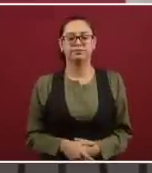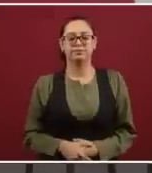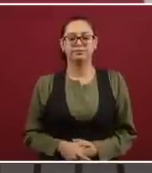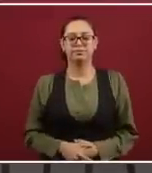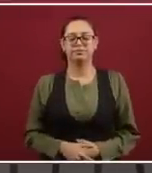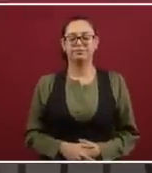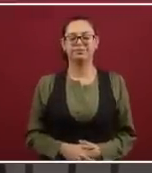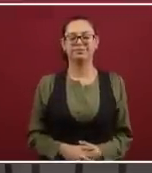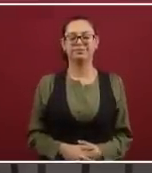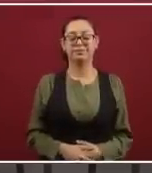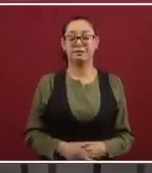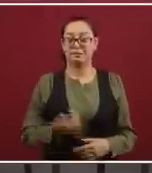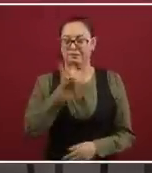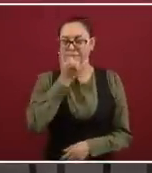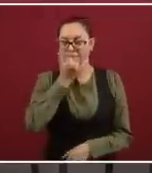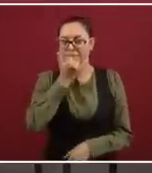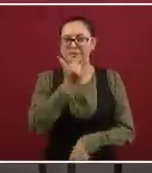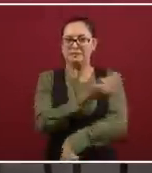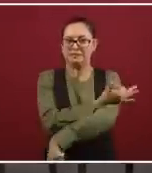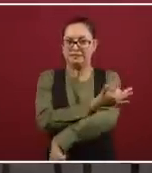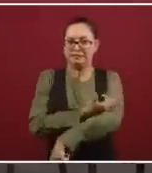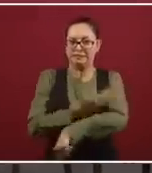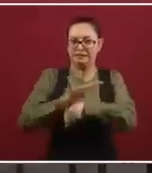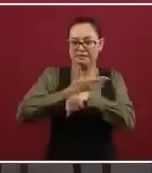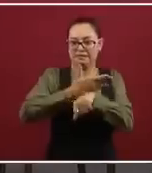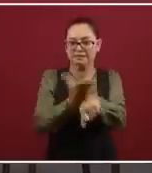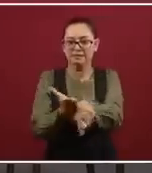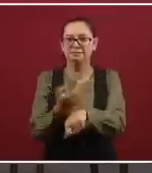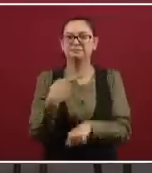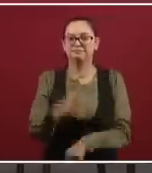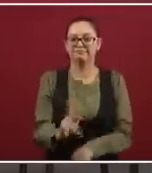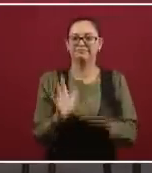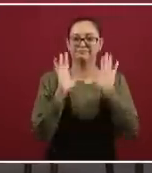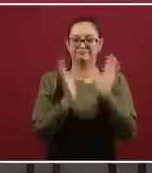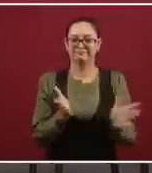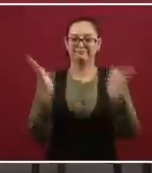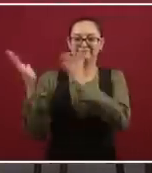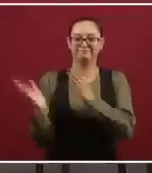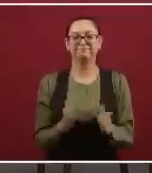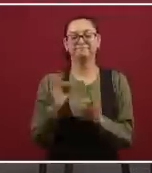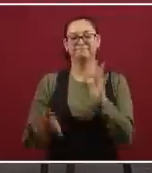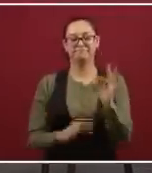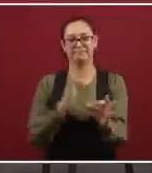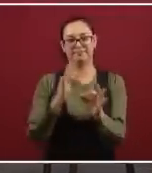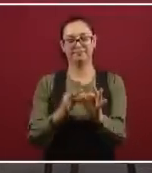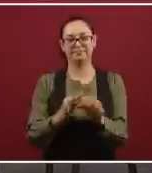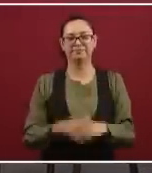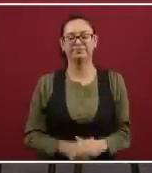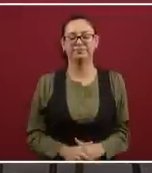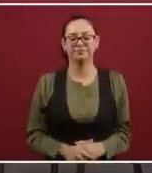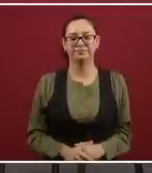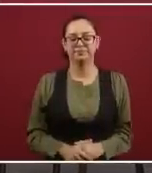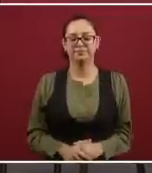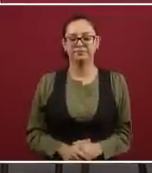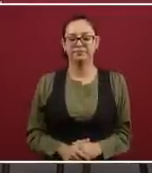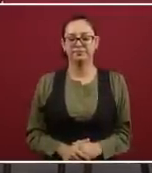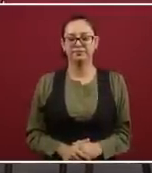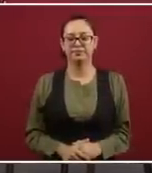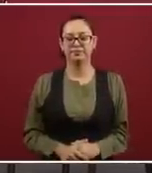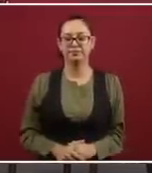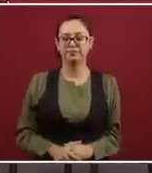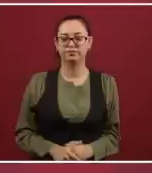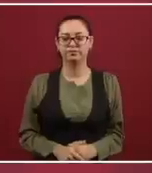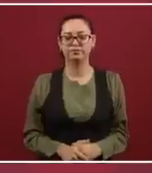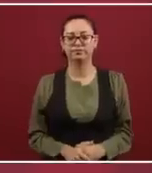Buenos días, se nos hizo tarde, pero ya estamos aquí. Miren, me adelanto